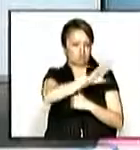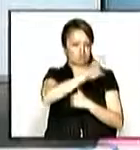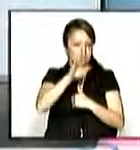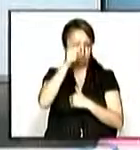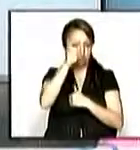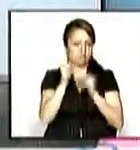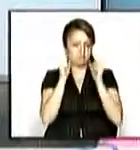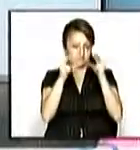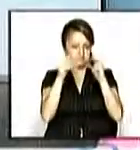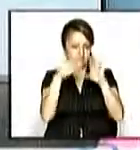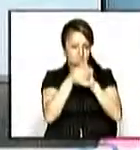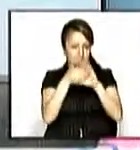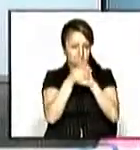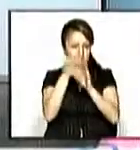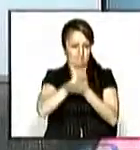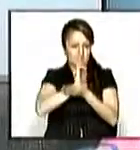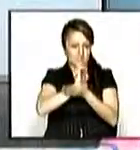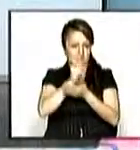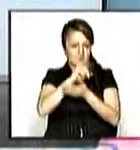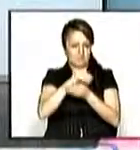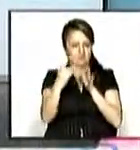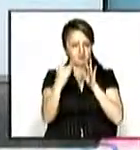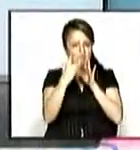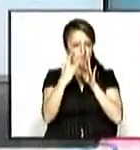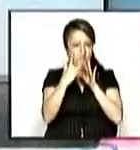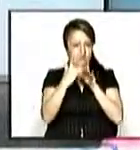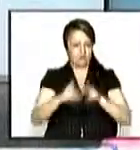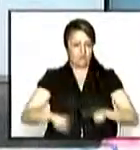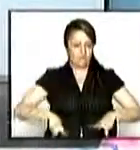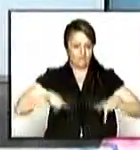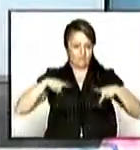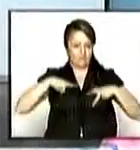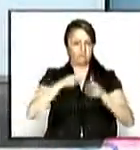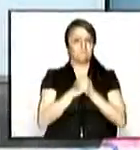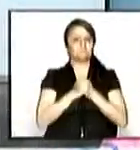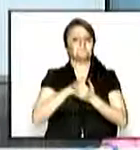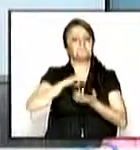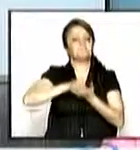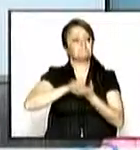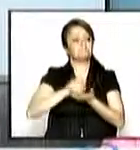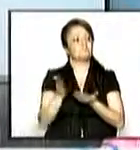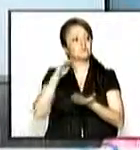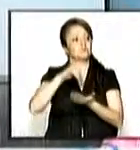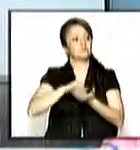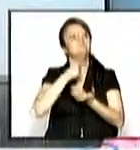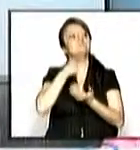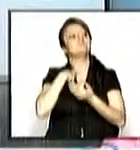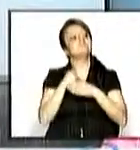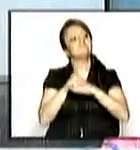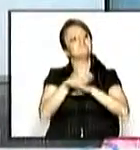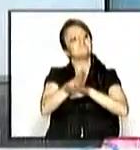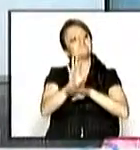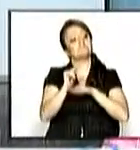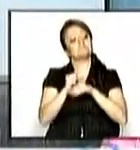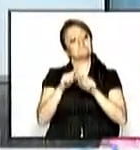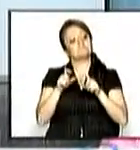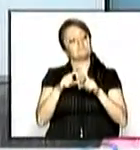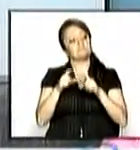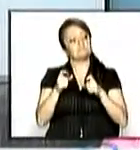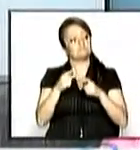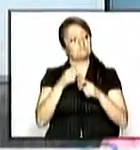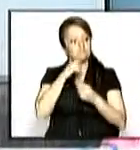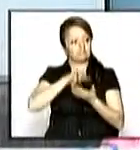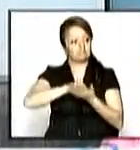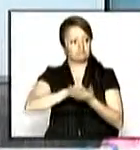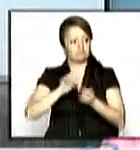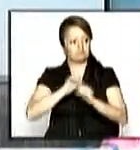de Telecafé, especialmente a los de Conexión Vital. Para mí es un gusto volver a estar aquí con ustedes, compartiendo todo este tipo de cosas,